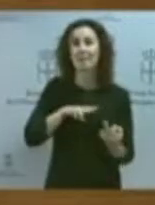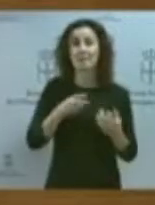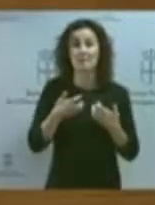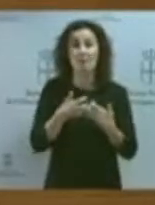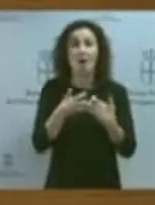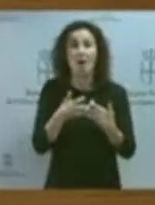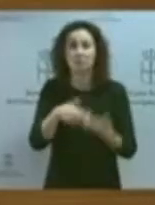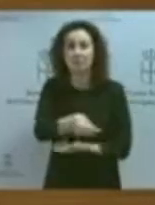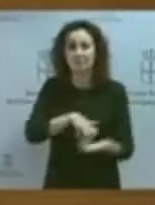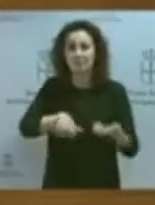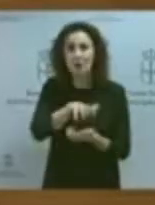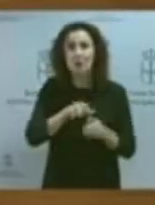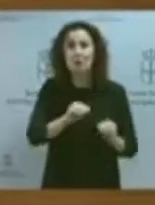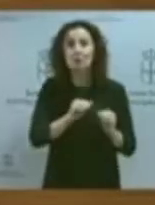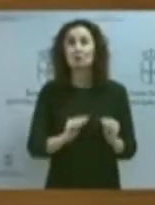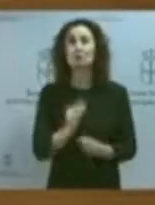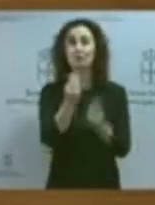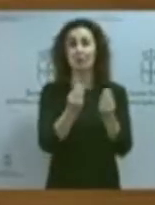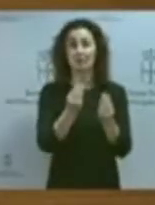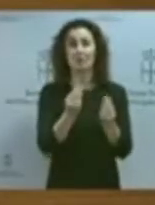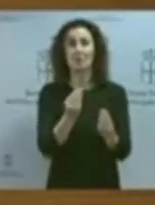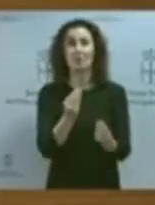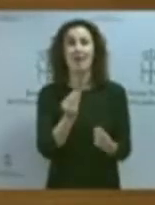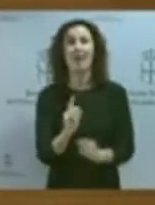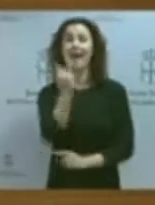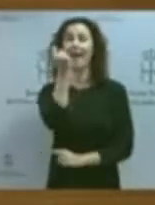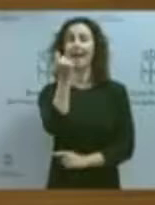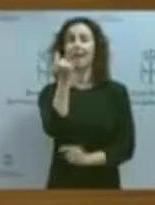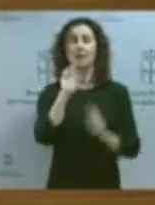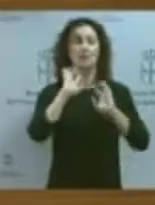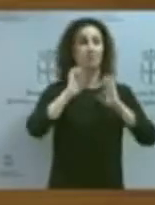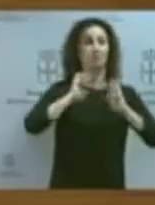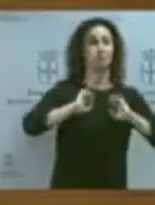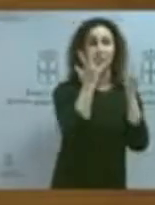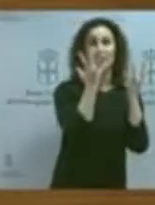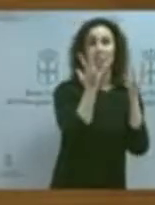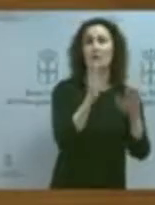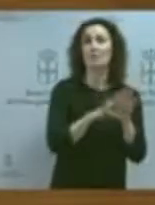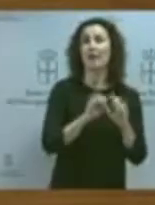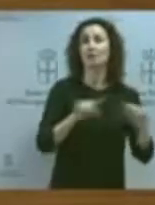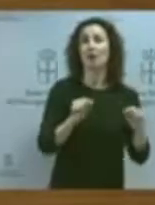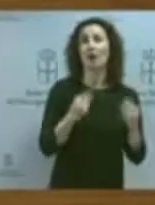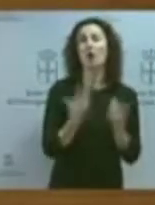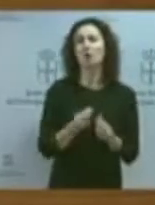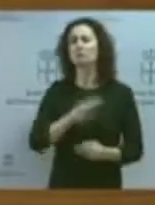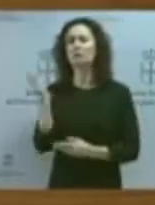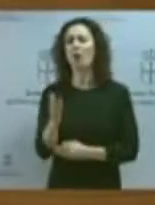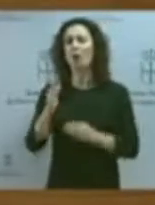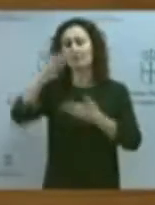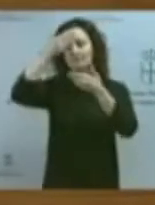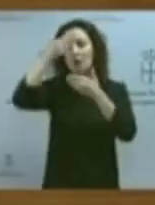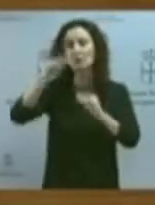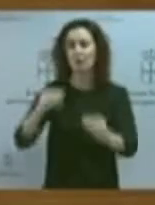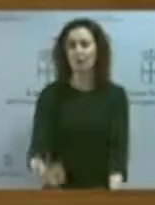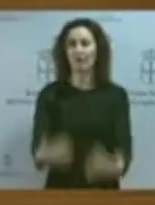victoria de unos rebeldes astures frente a una expedición de castigo de los musulmanes. ¿Cuál fue el motivo? Que Pelayo no quería pagar impuestos a